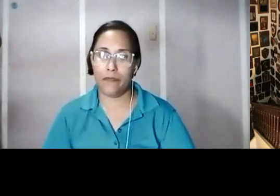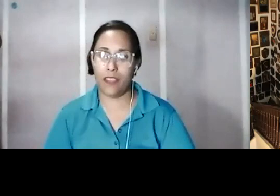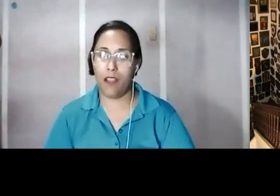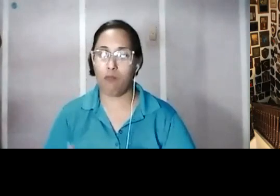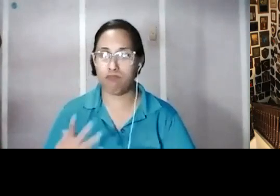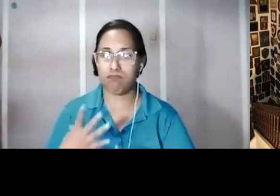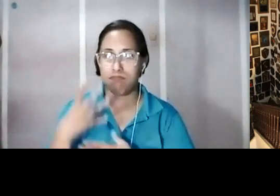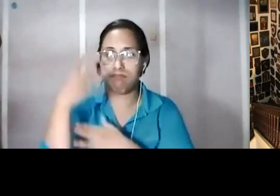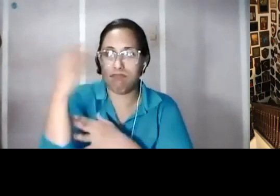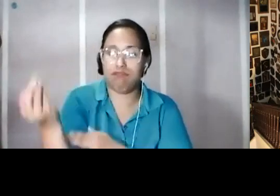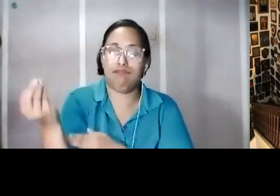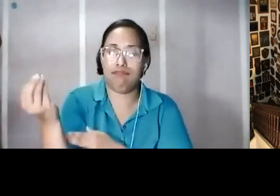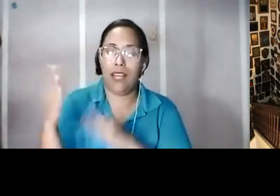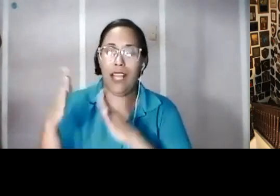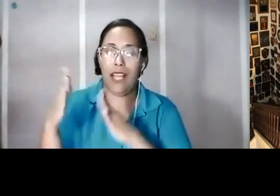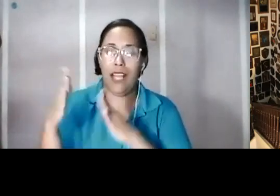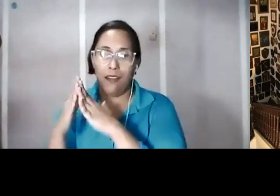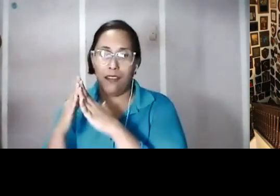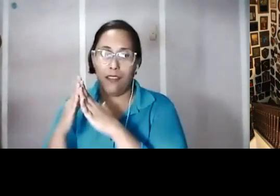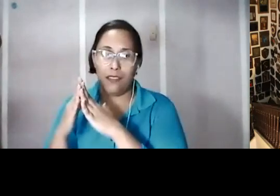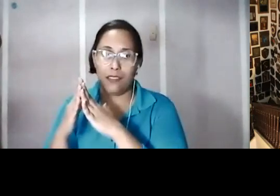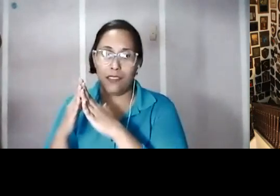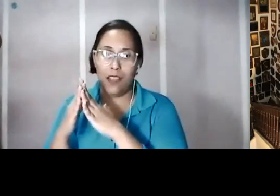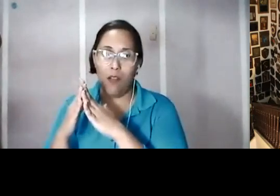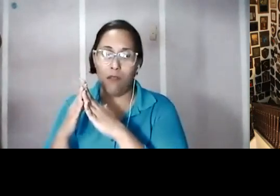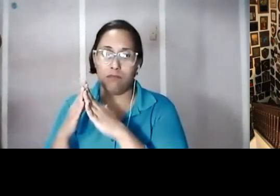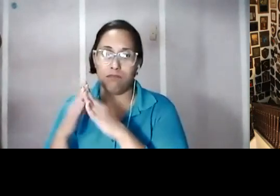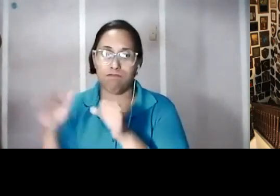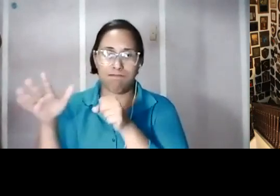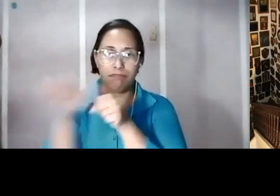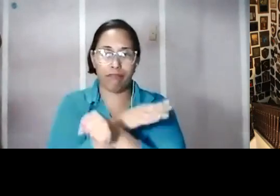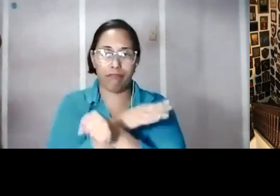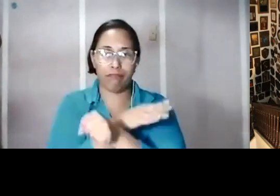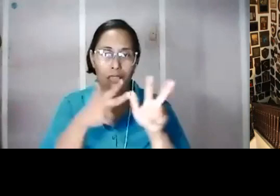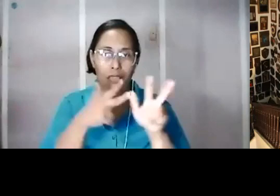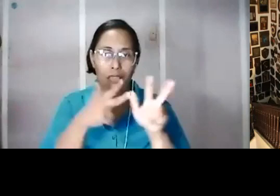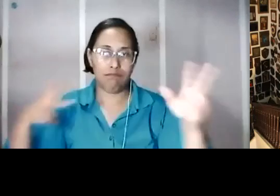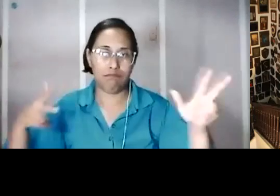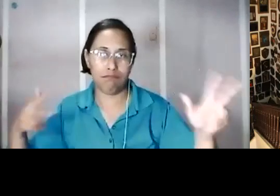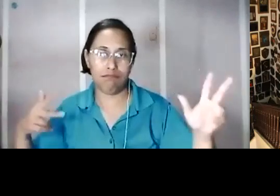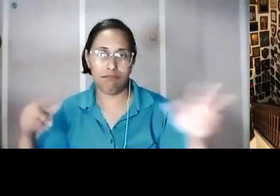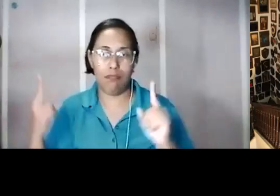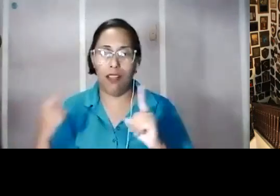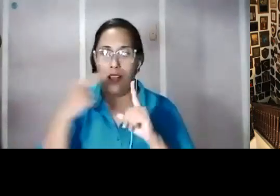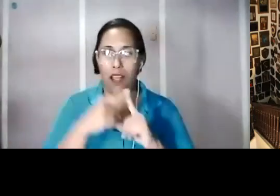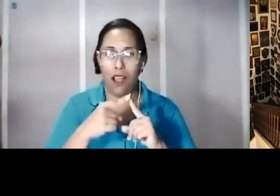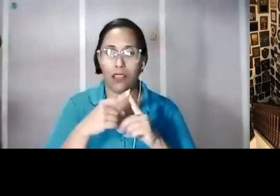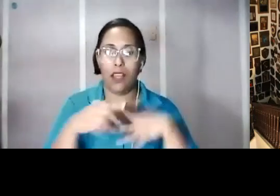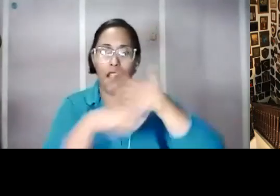la fortaleza e ir completa en su carroza hasta las escalinatas por la parte